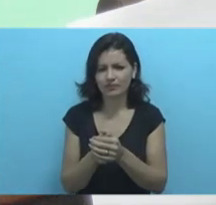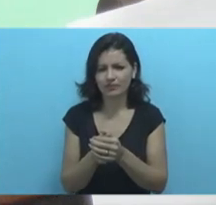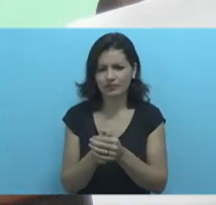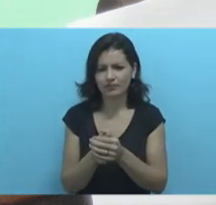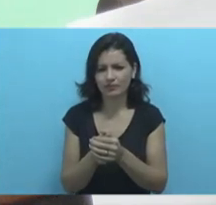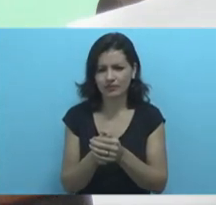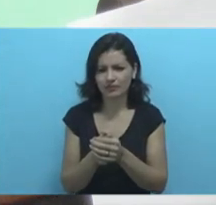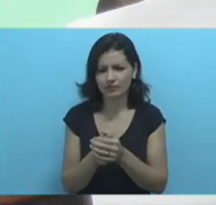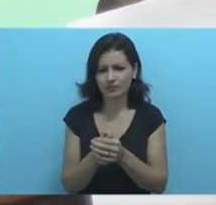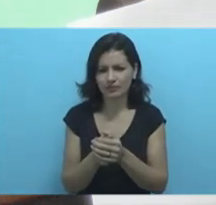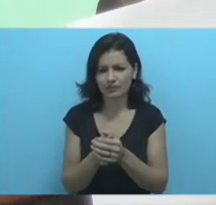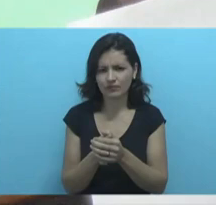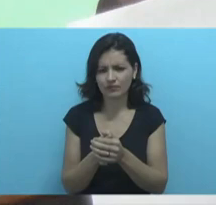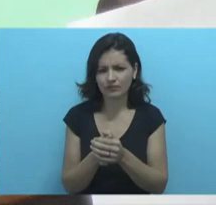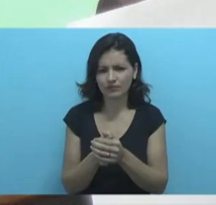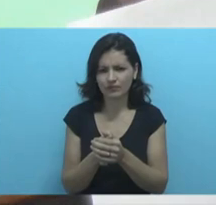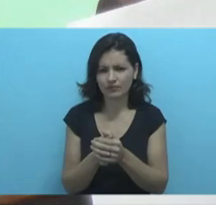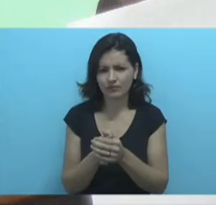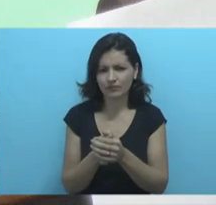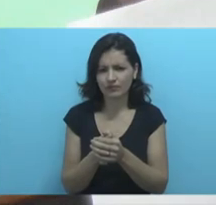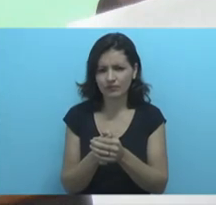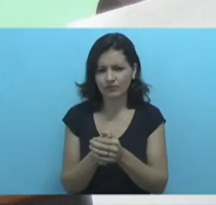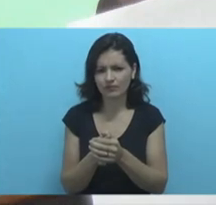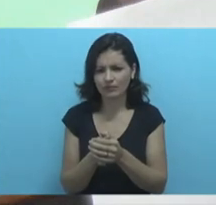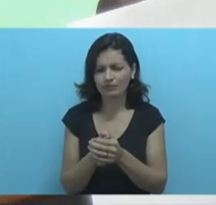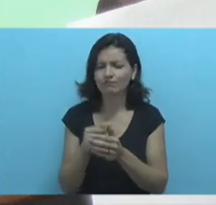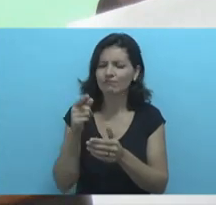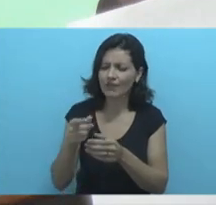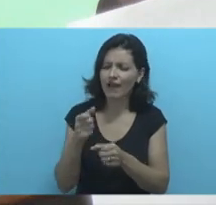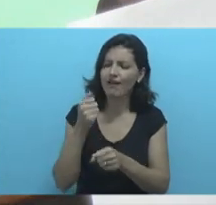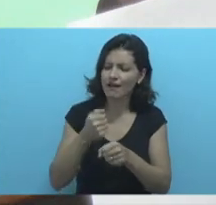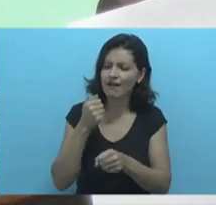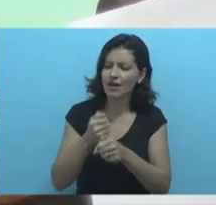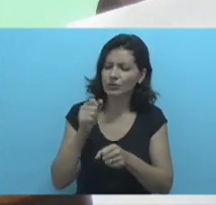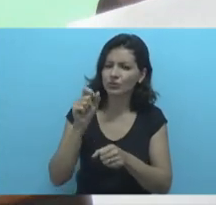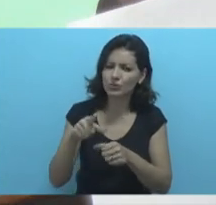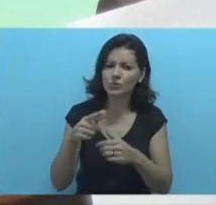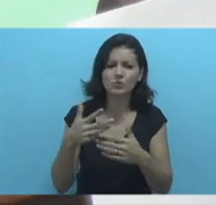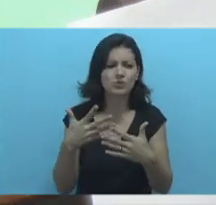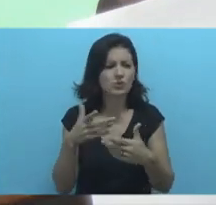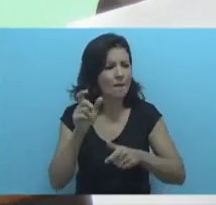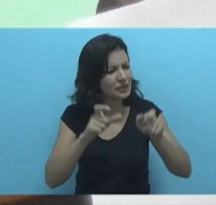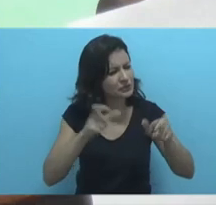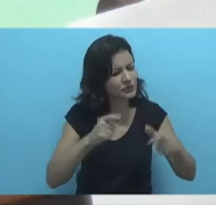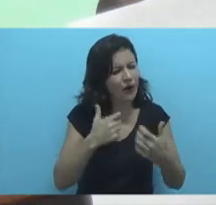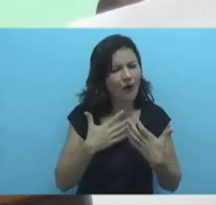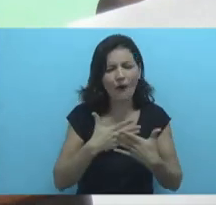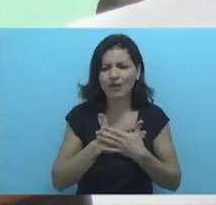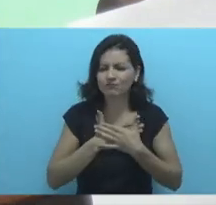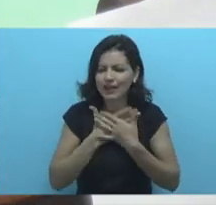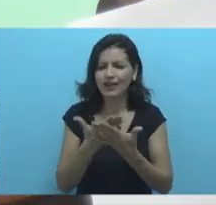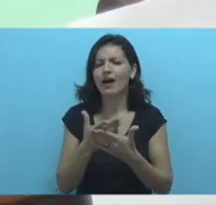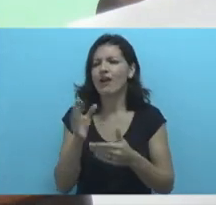muy poderosa. Y mucho de lo que él cosechó con el Fuerza Miguel o con el